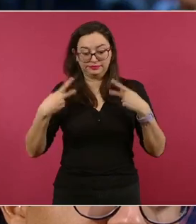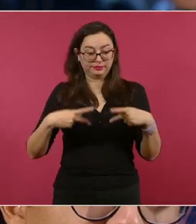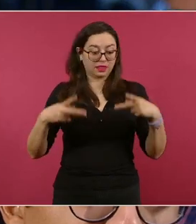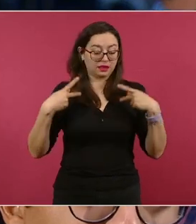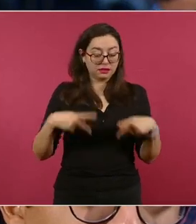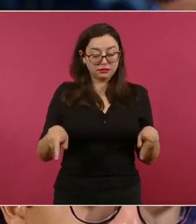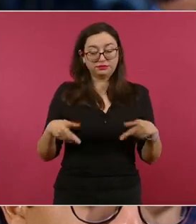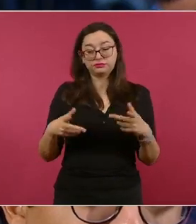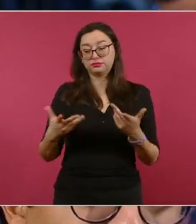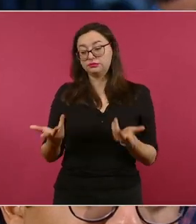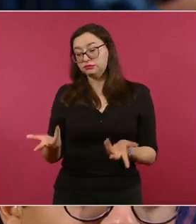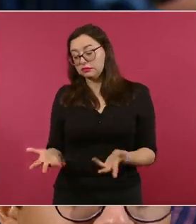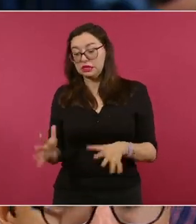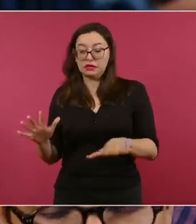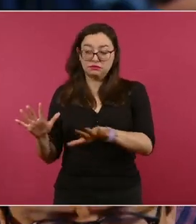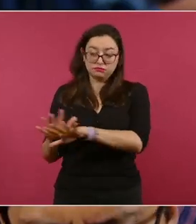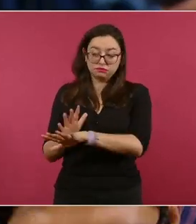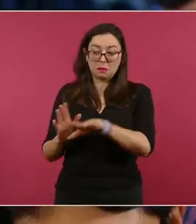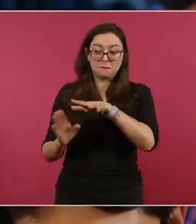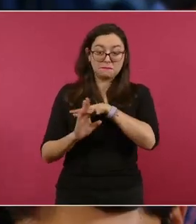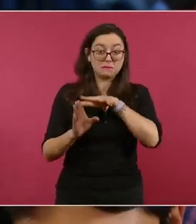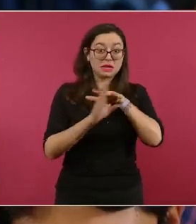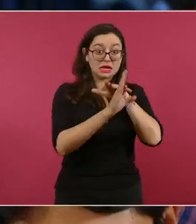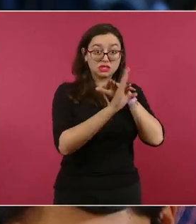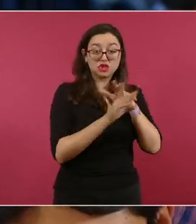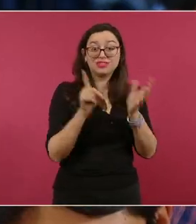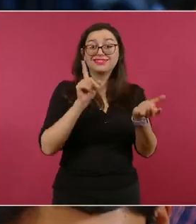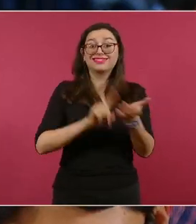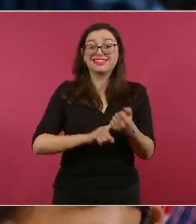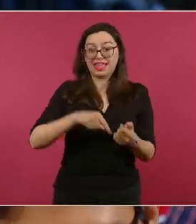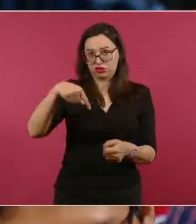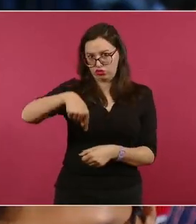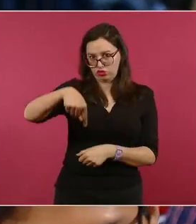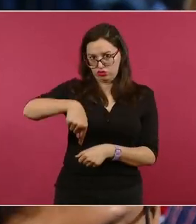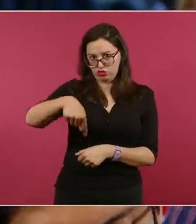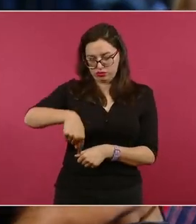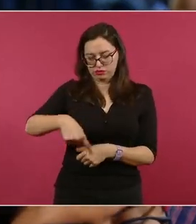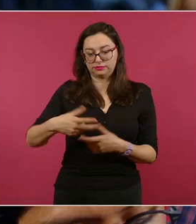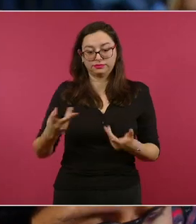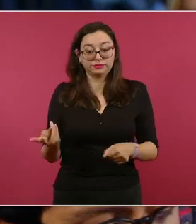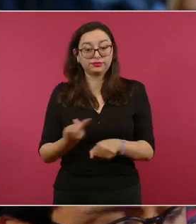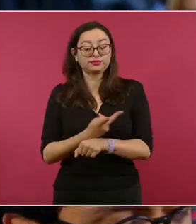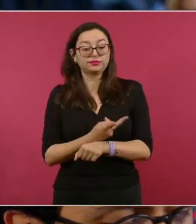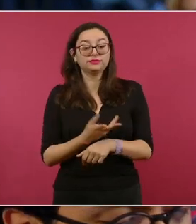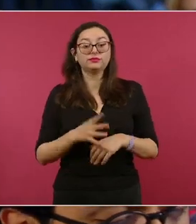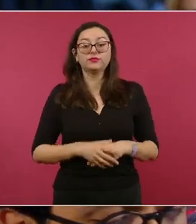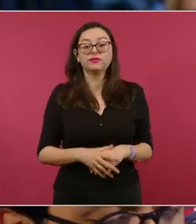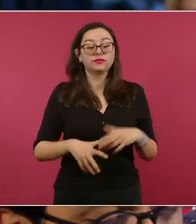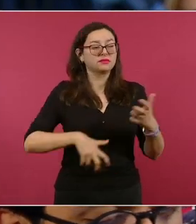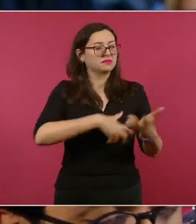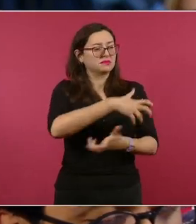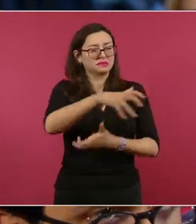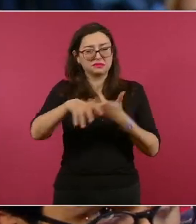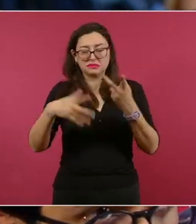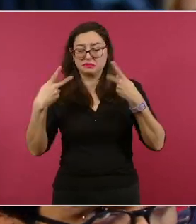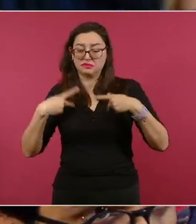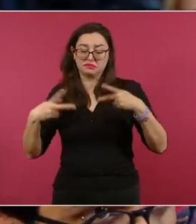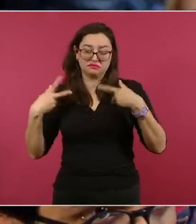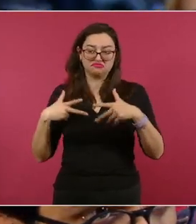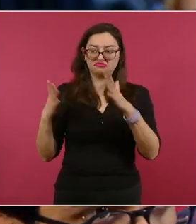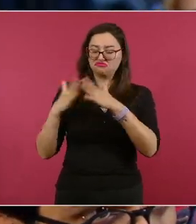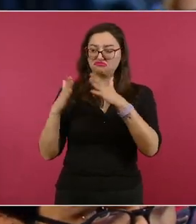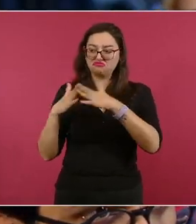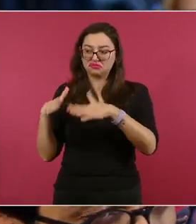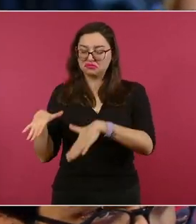desde 2006 por lo menos, es una situación de violencia que ha llevado a pobladores a que se desplacen de sus